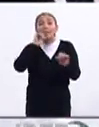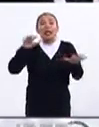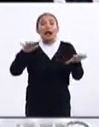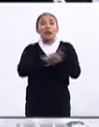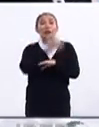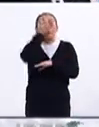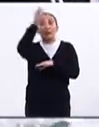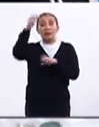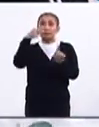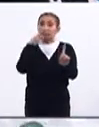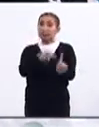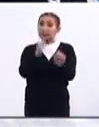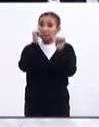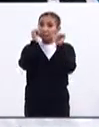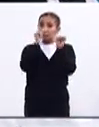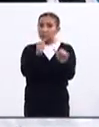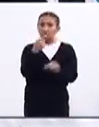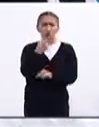climático es fundamental, ¿no?